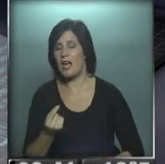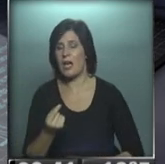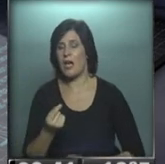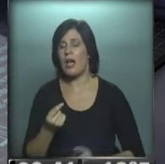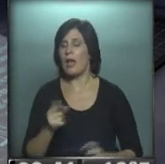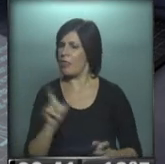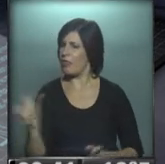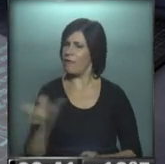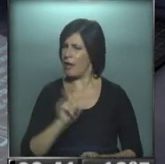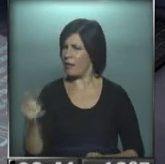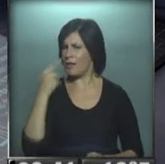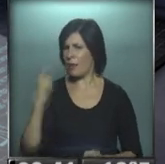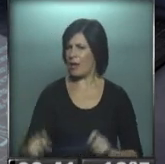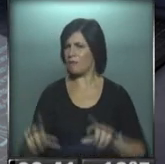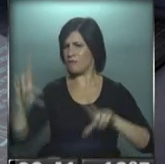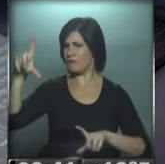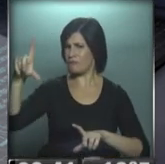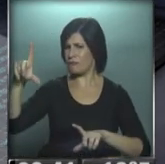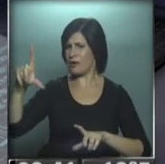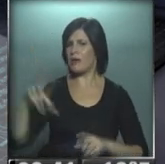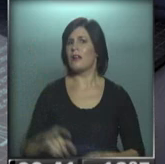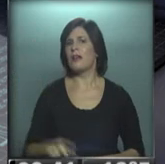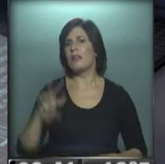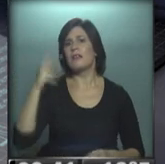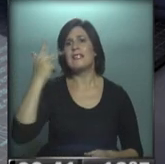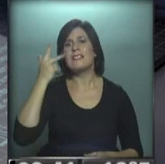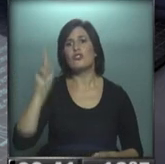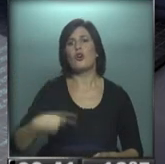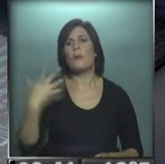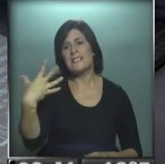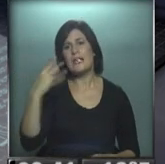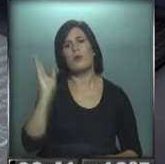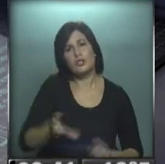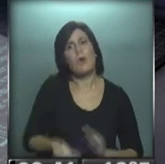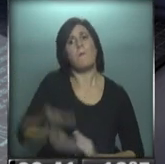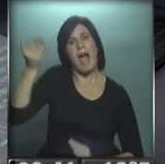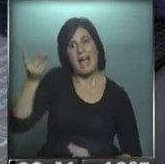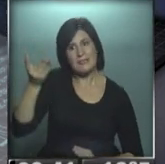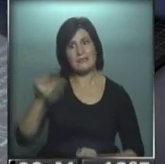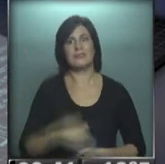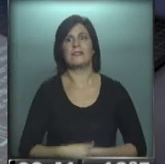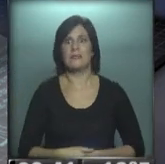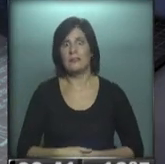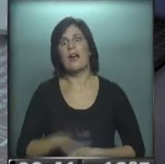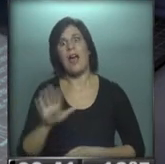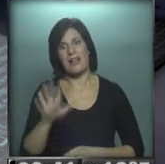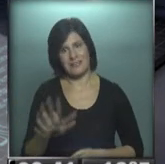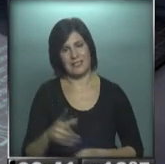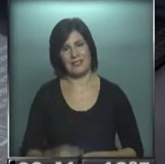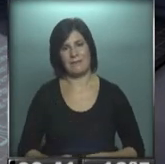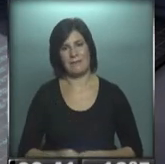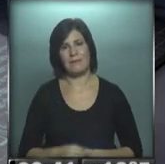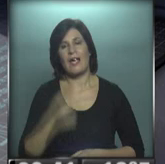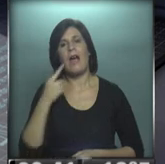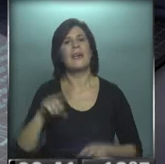tal como ustedes lo pueden observar a través de las columnas, del 18,5% más. Bueno, aquí los detalles, pero veamos la